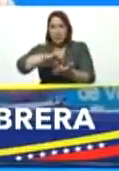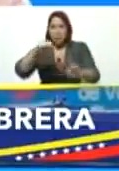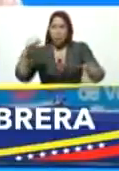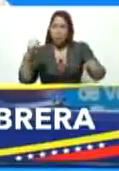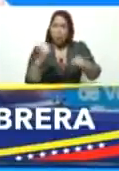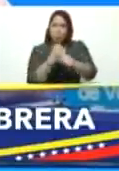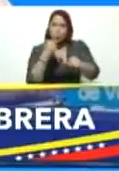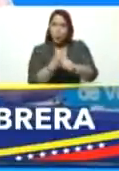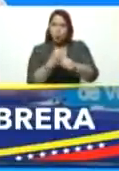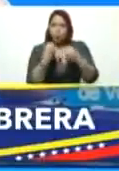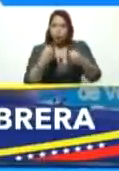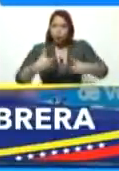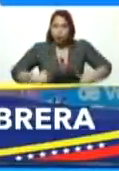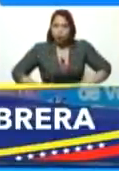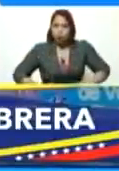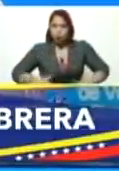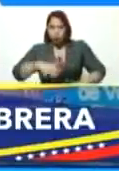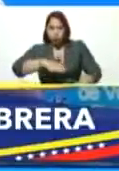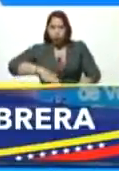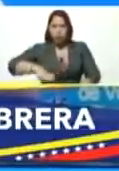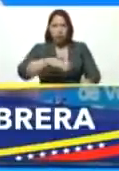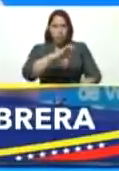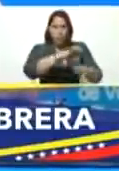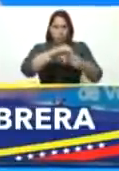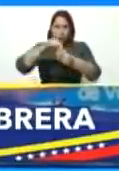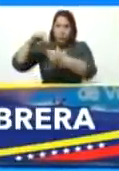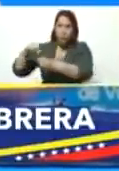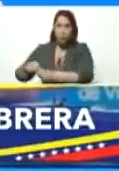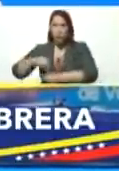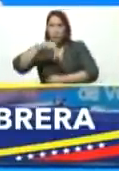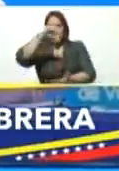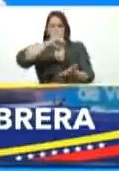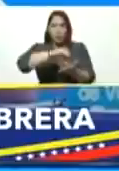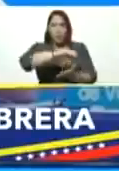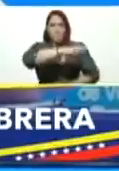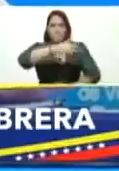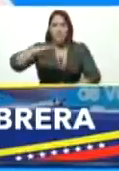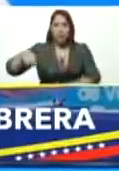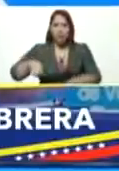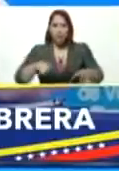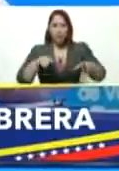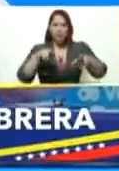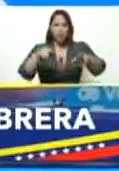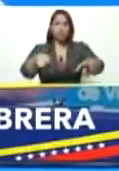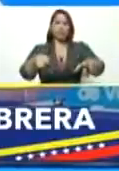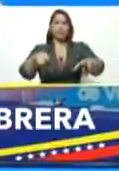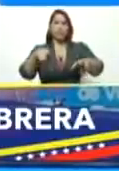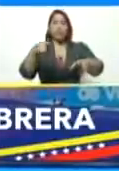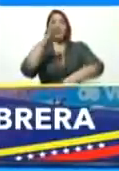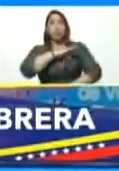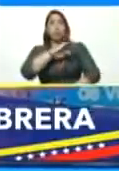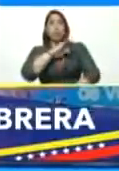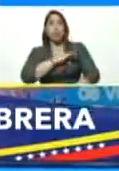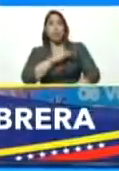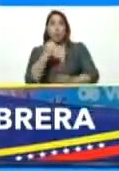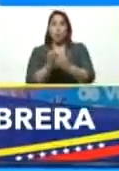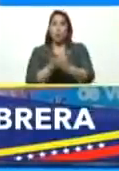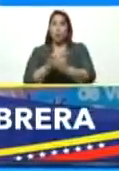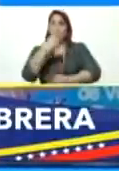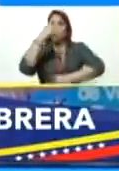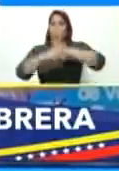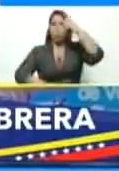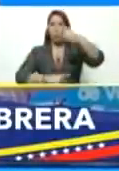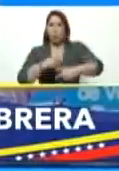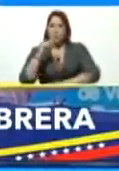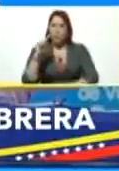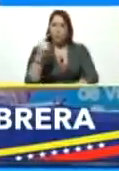desde el campo desde la ciudad desde los mares desde los ríos el socialismo económico productivo una de